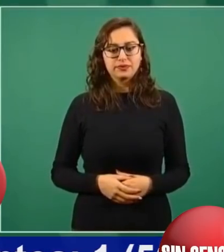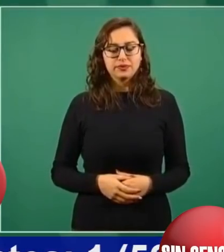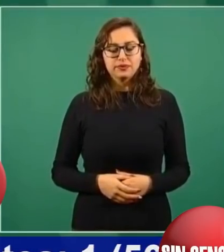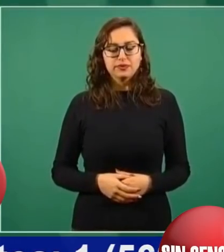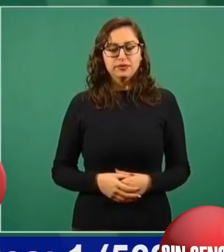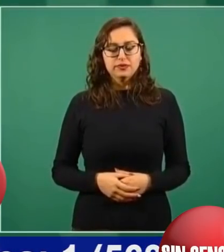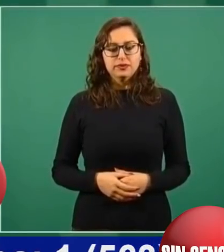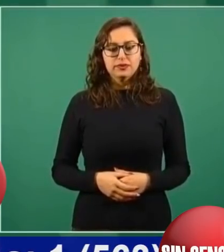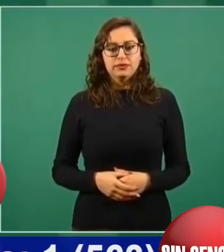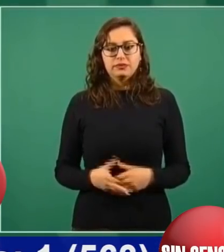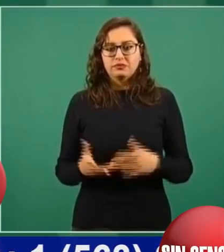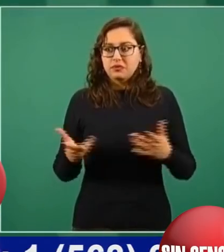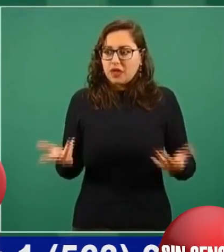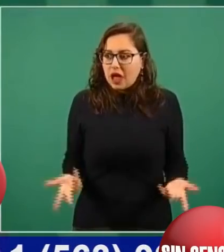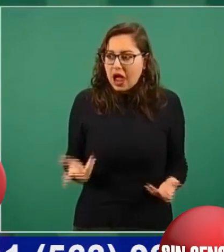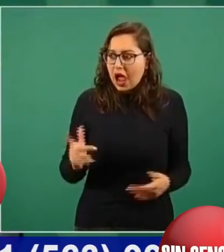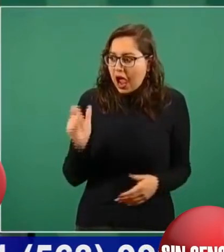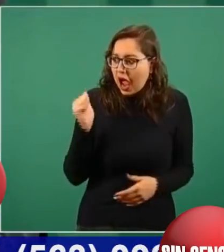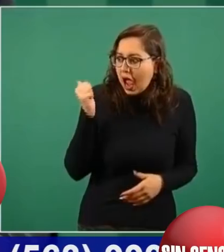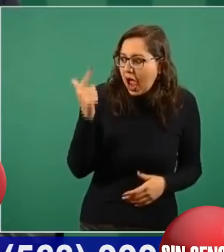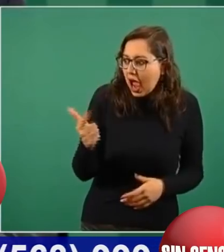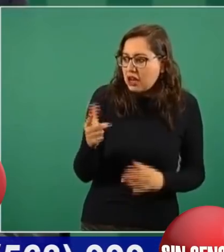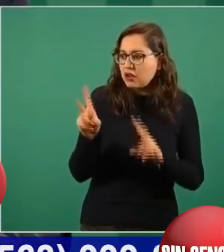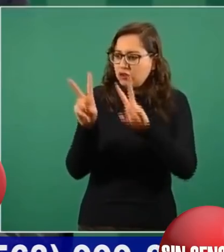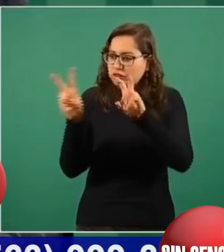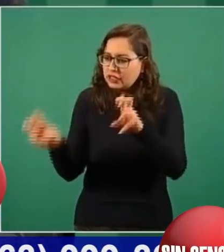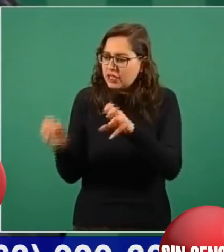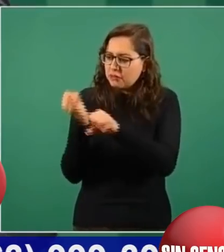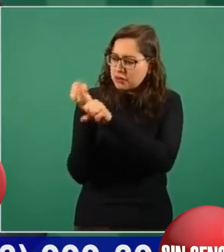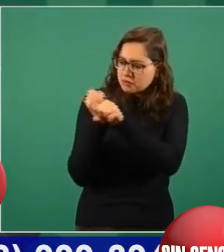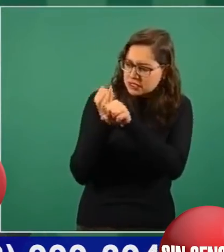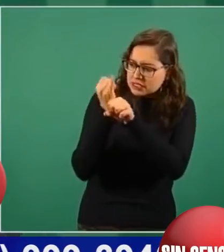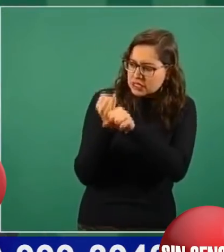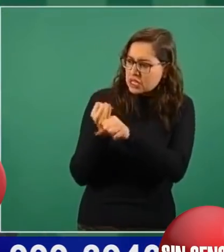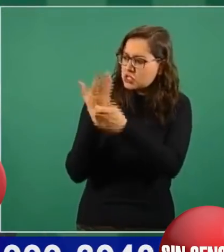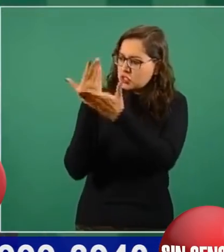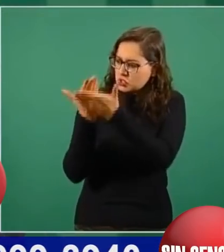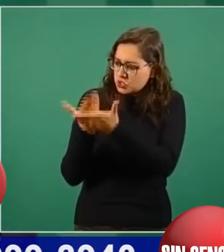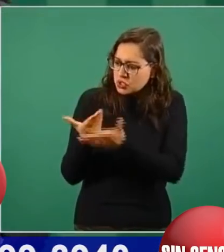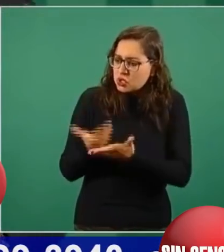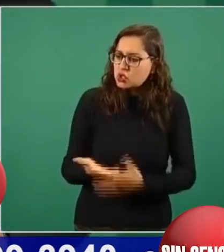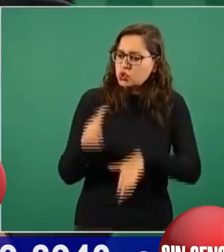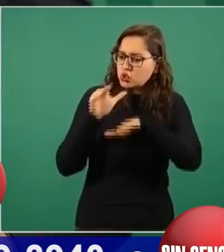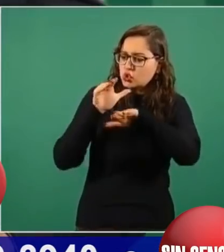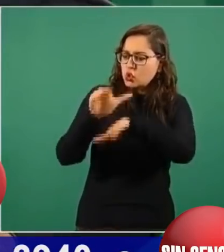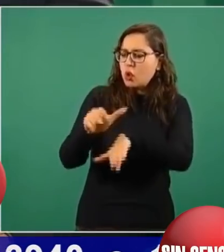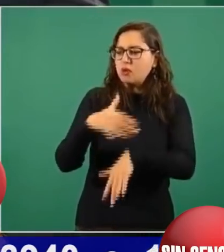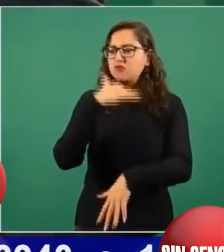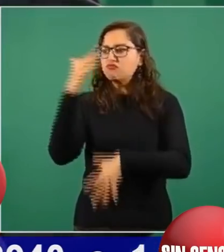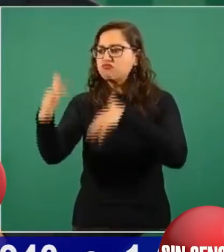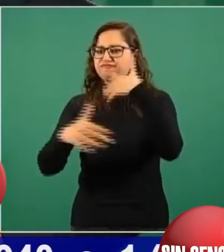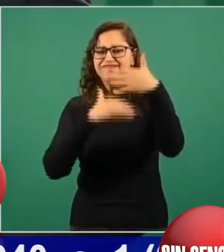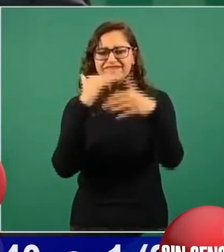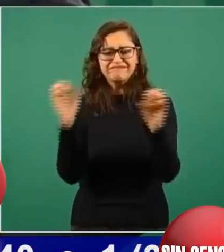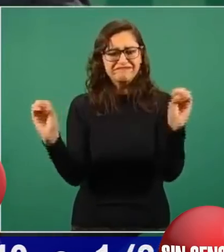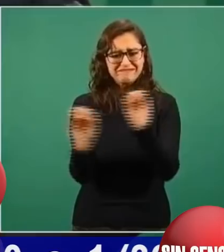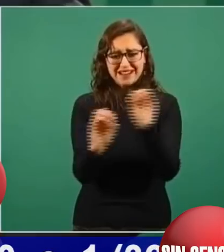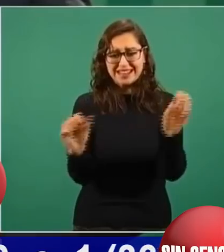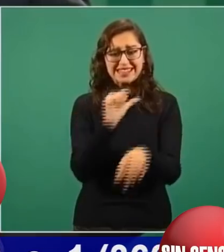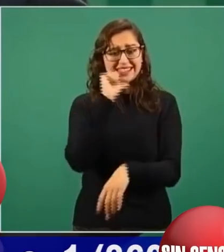No hay materias que traten sobre este asunto en